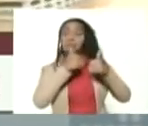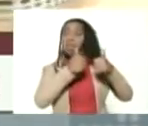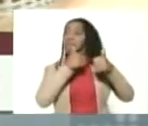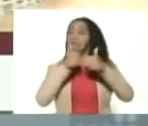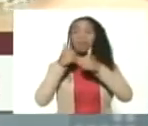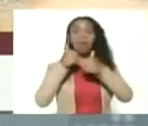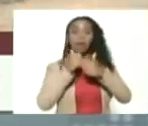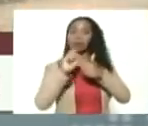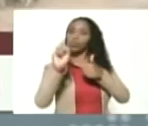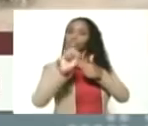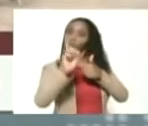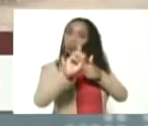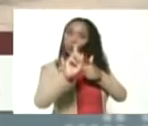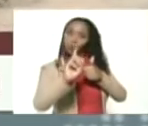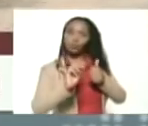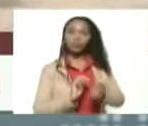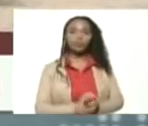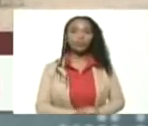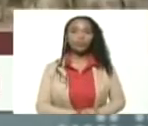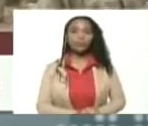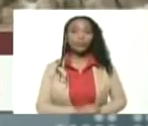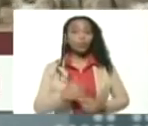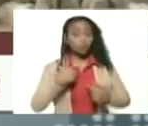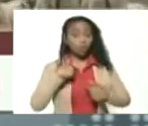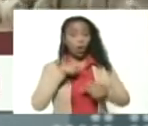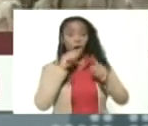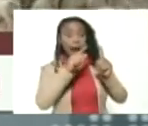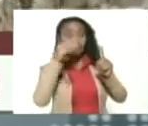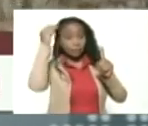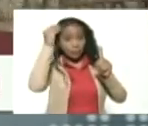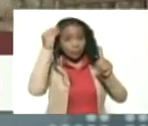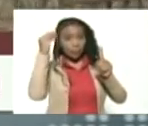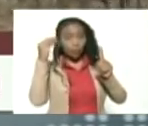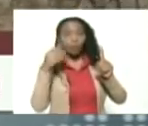estamos comiendo. Yo tomo ese pensamiento